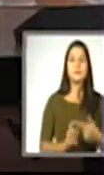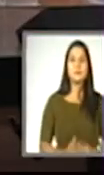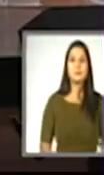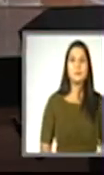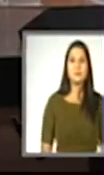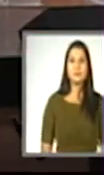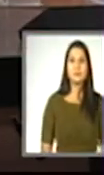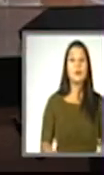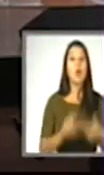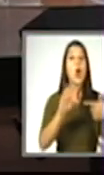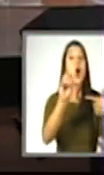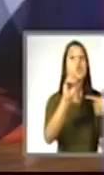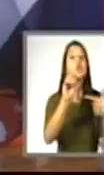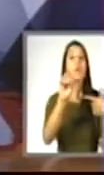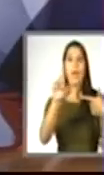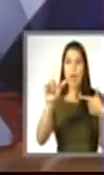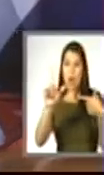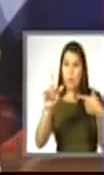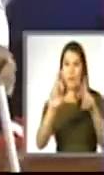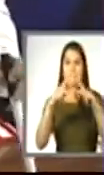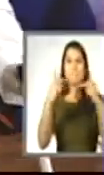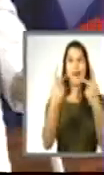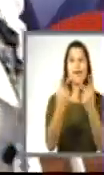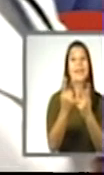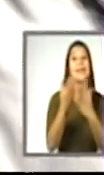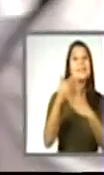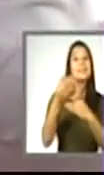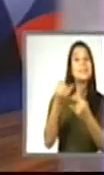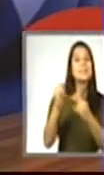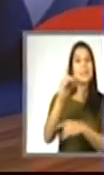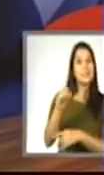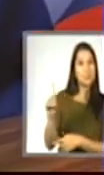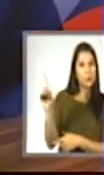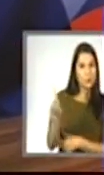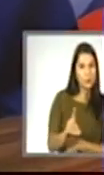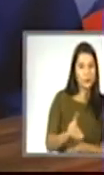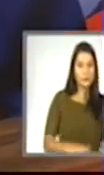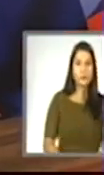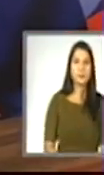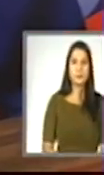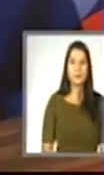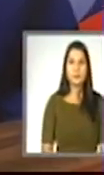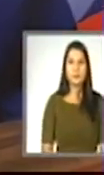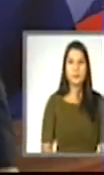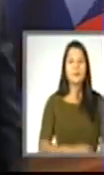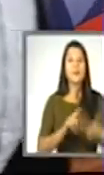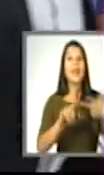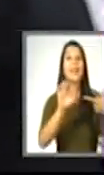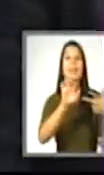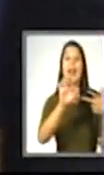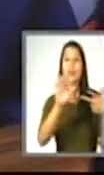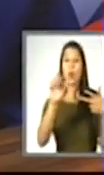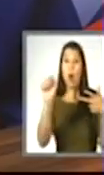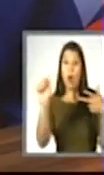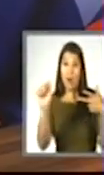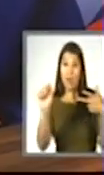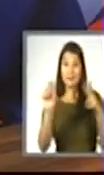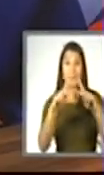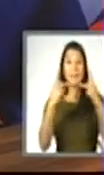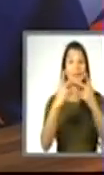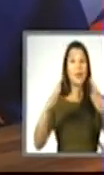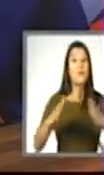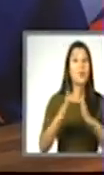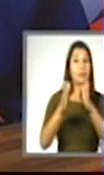función de la realidad del contexto político que les toca a cada uno asumir. Pero la gente está esperando los debates, sí o no.